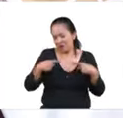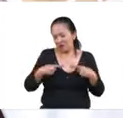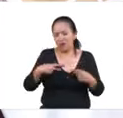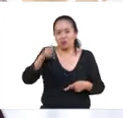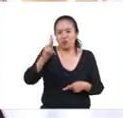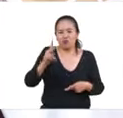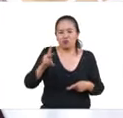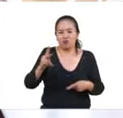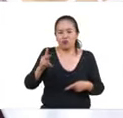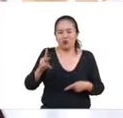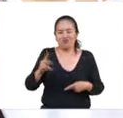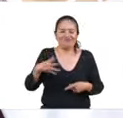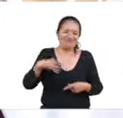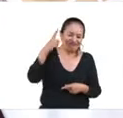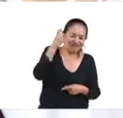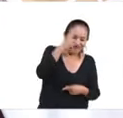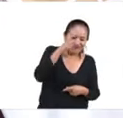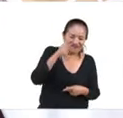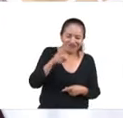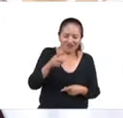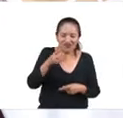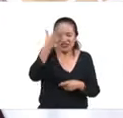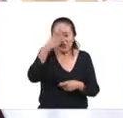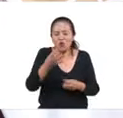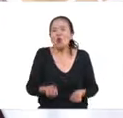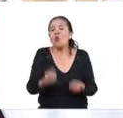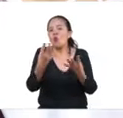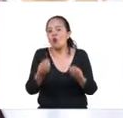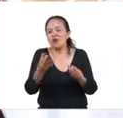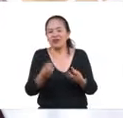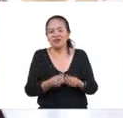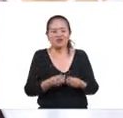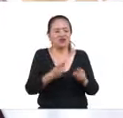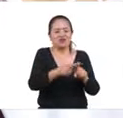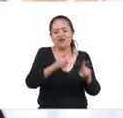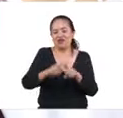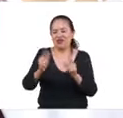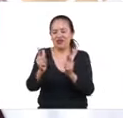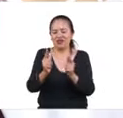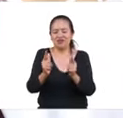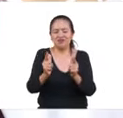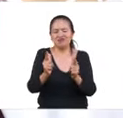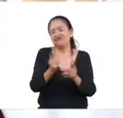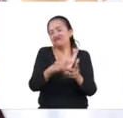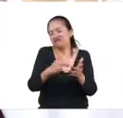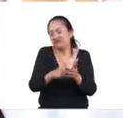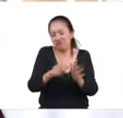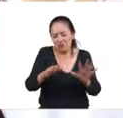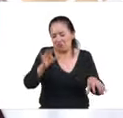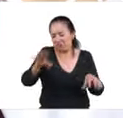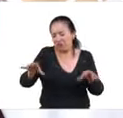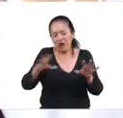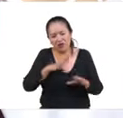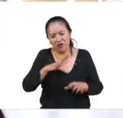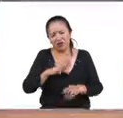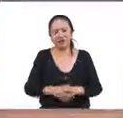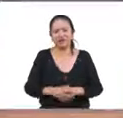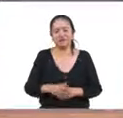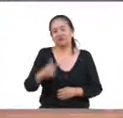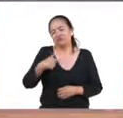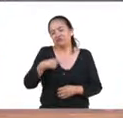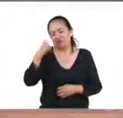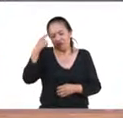se concentran todas en el mismo lugar en determinado momento. Y yo lo que diría es que la ciudad es